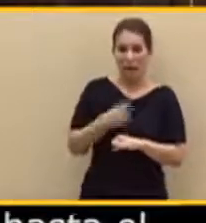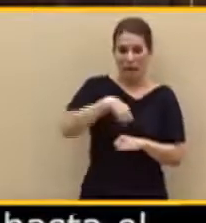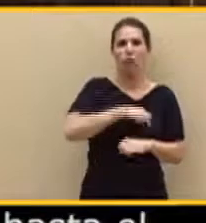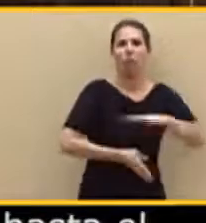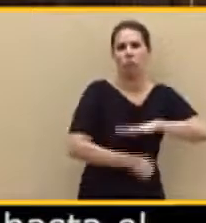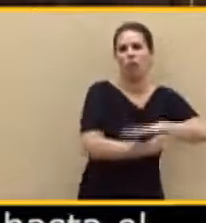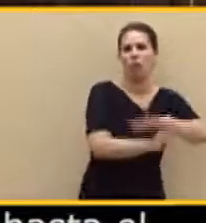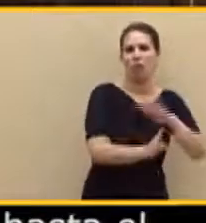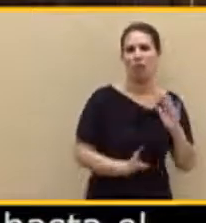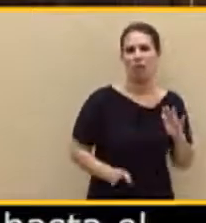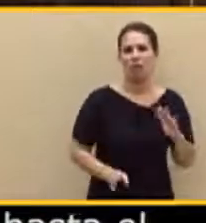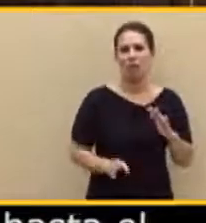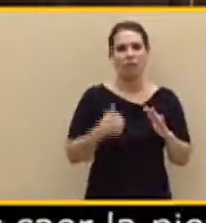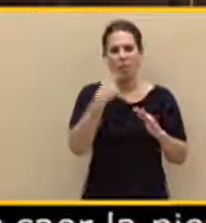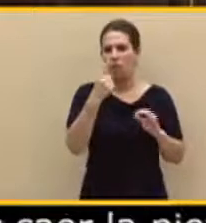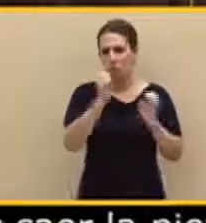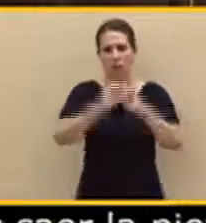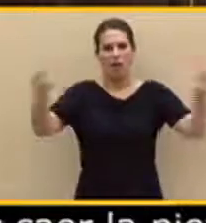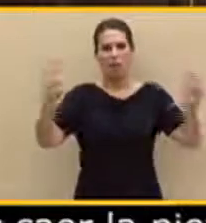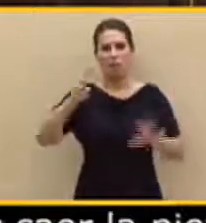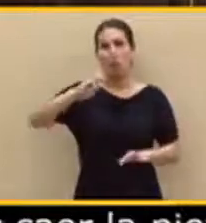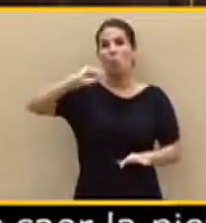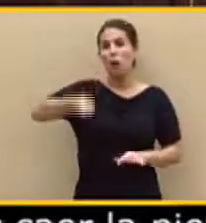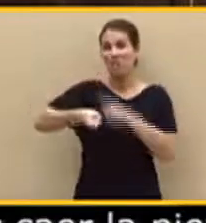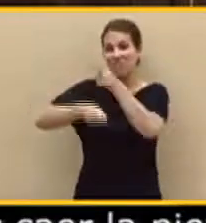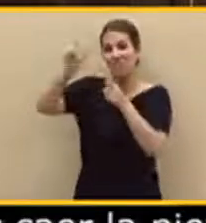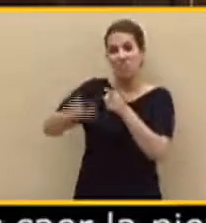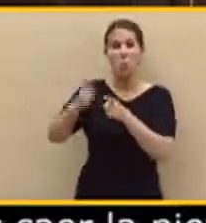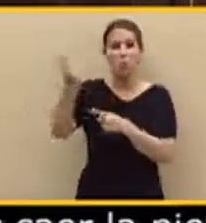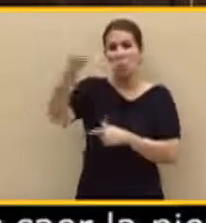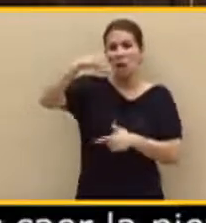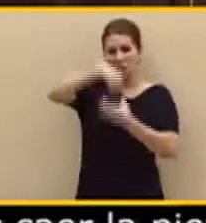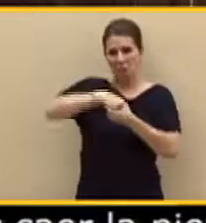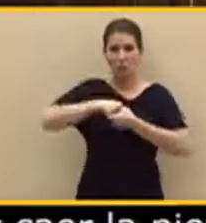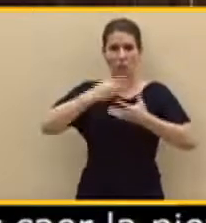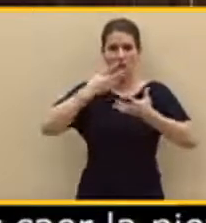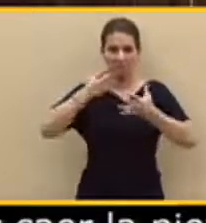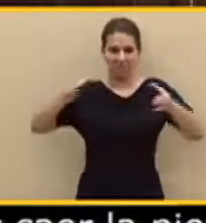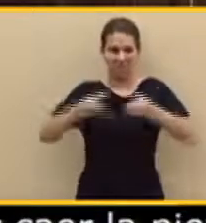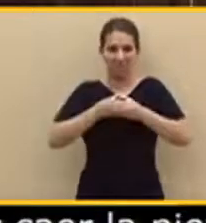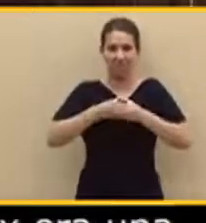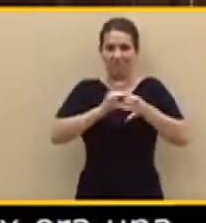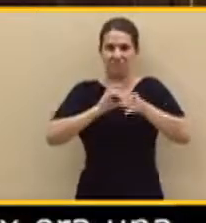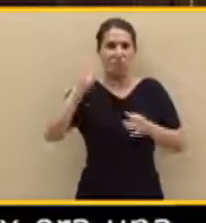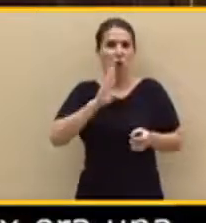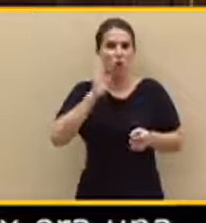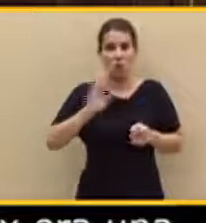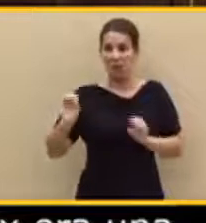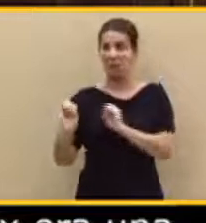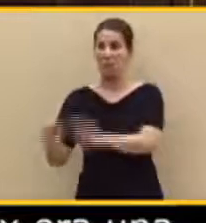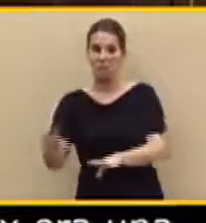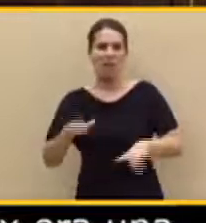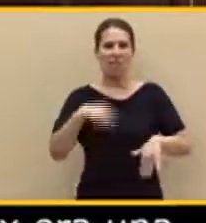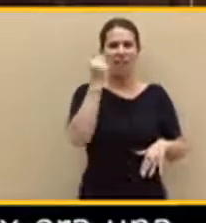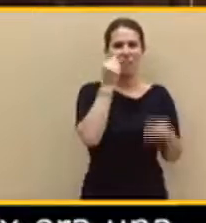lo diré claramente, señorías, Mois era una pieza más en su entramado corrupto. Su dimisión es una buena noticia, aunque llegó tarde, pero